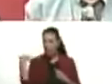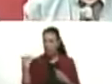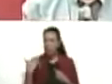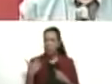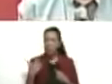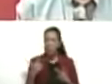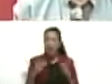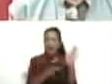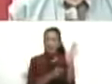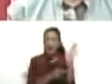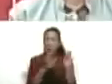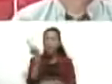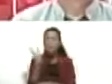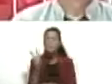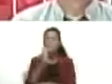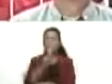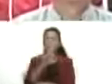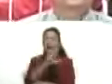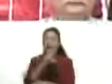en la parroquia El Valle.